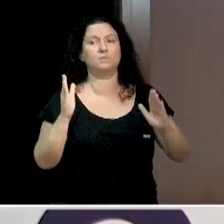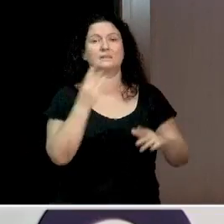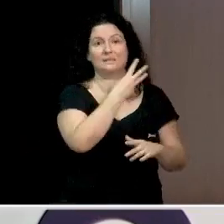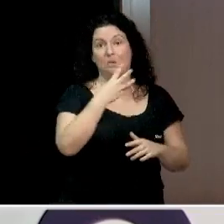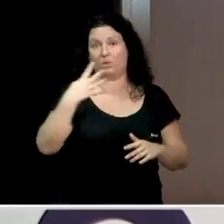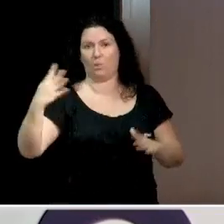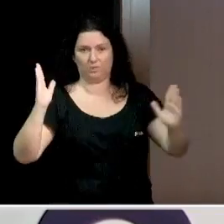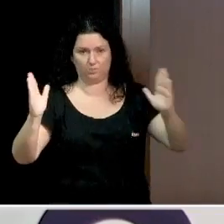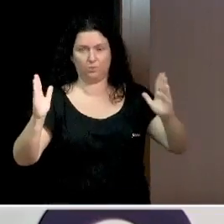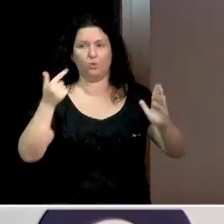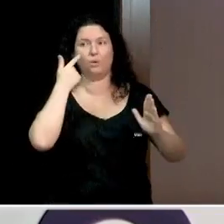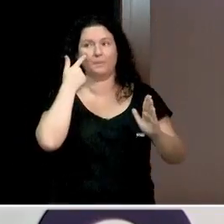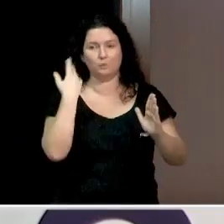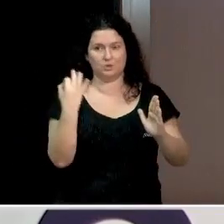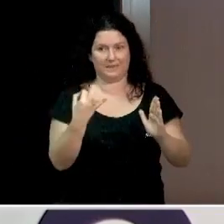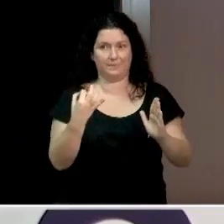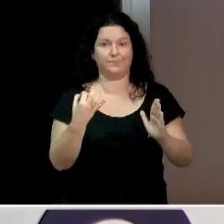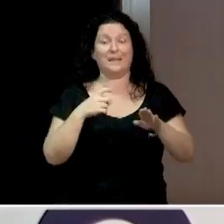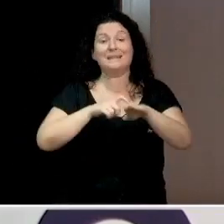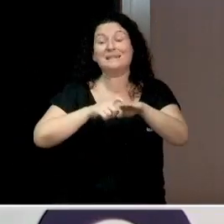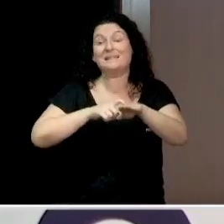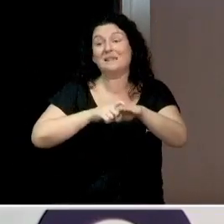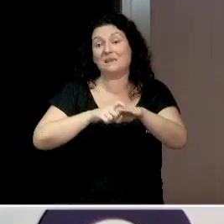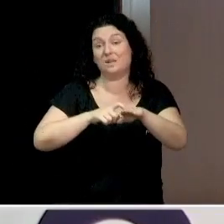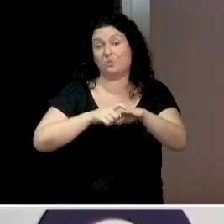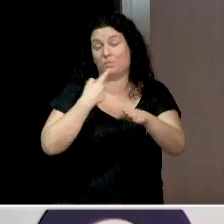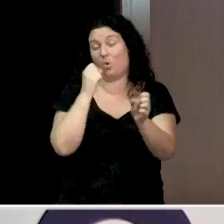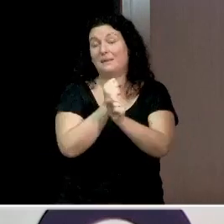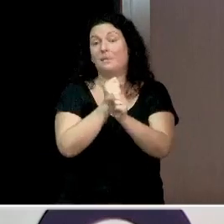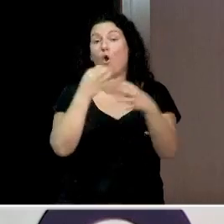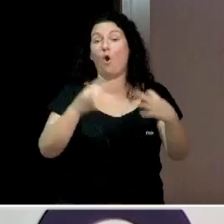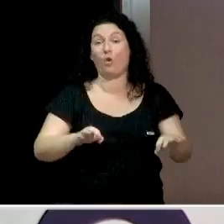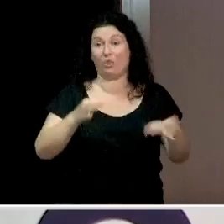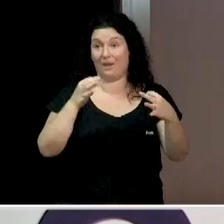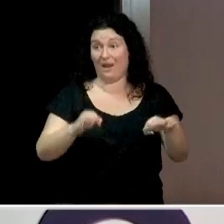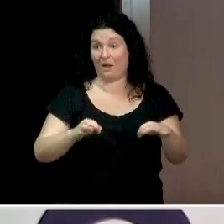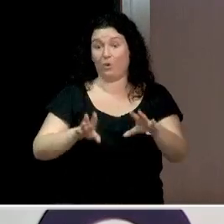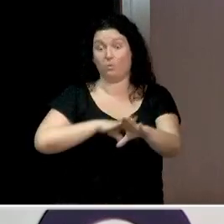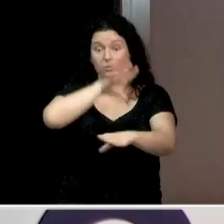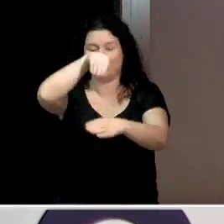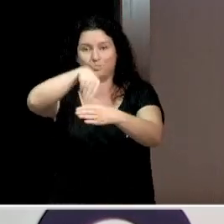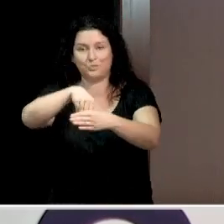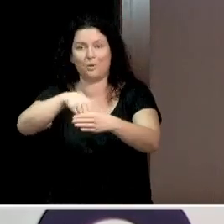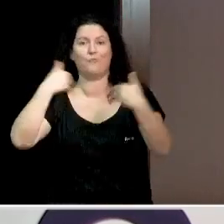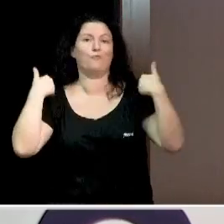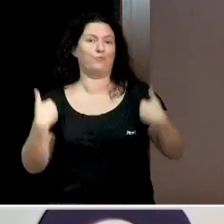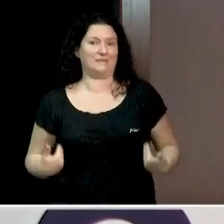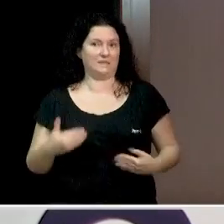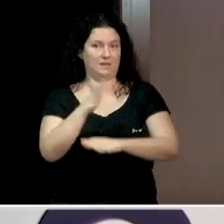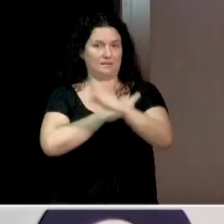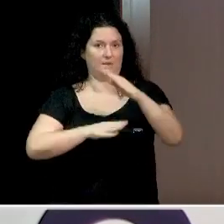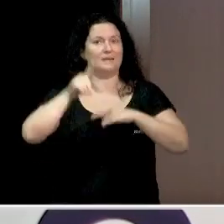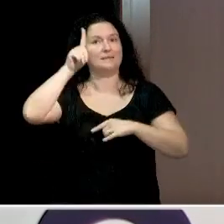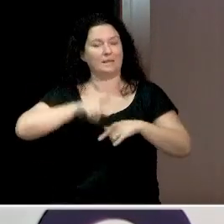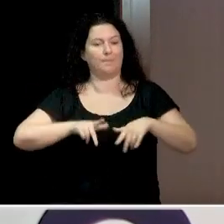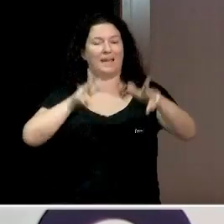cualitativo encontramos que el empleo ordinario tiende a absorber discapacidades físicas y